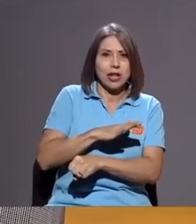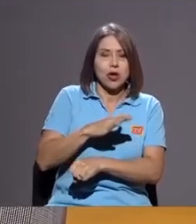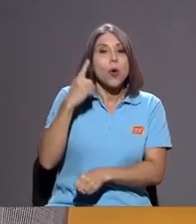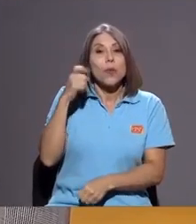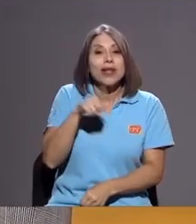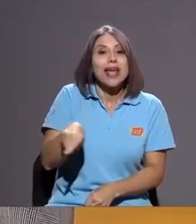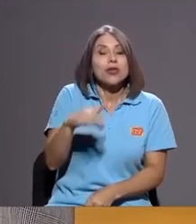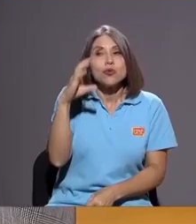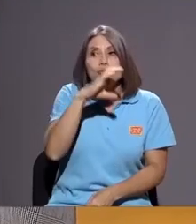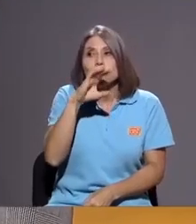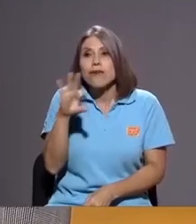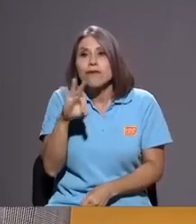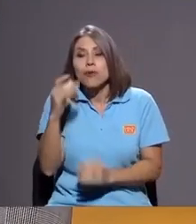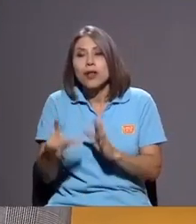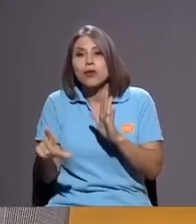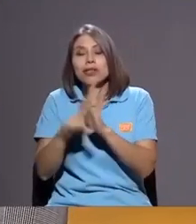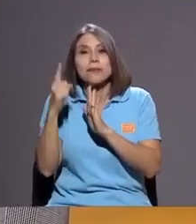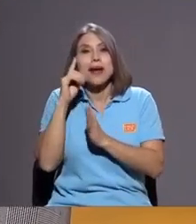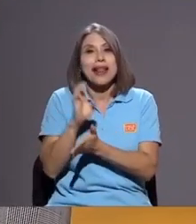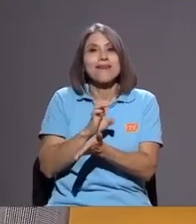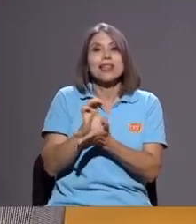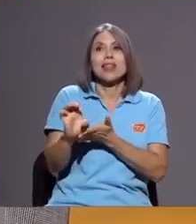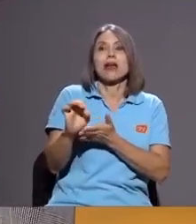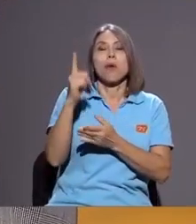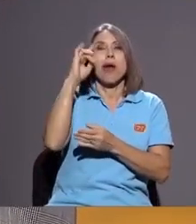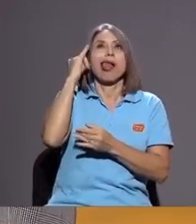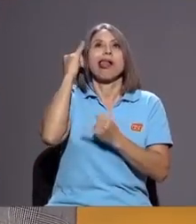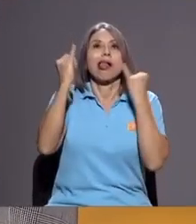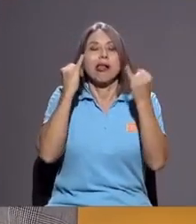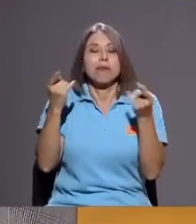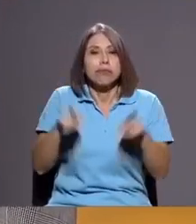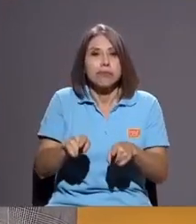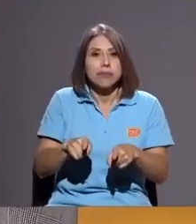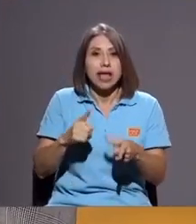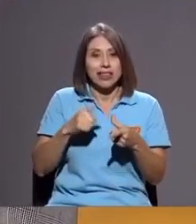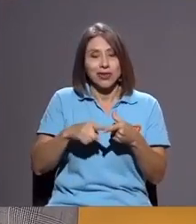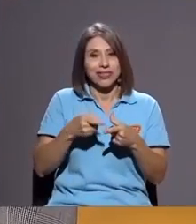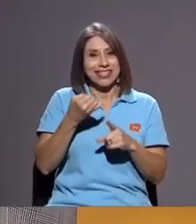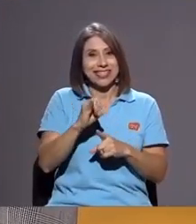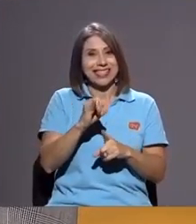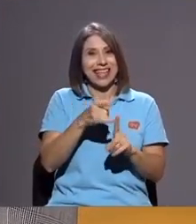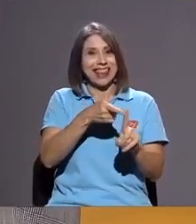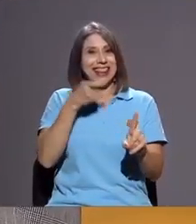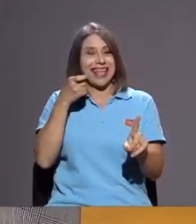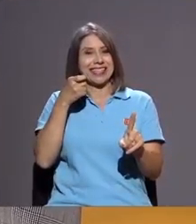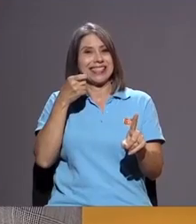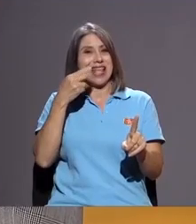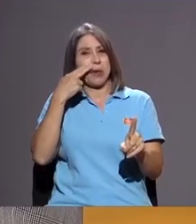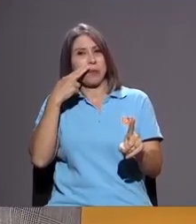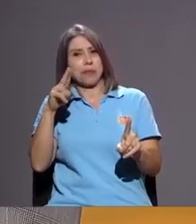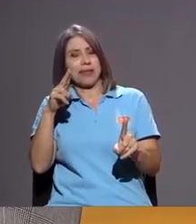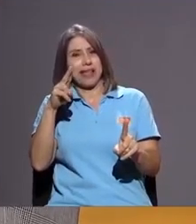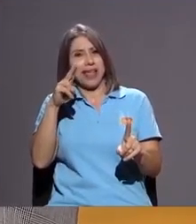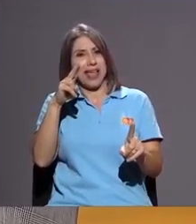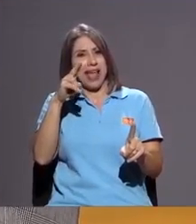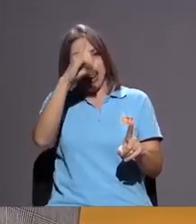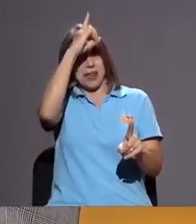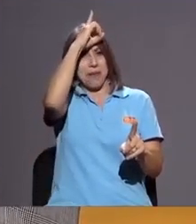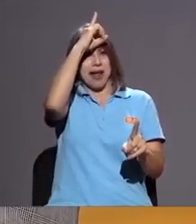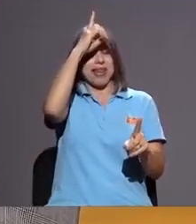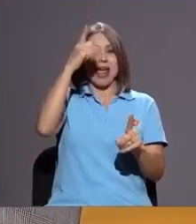jurídicos para evitar la arbitrariedad. Entonces, si Alemania venía de la época nazista, España venía